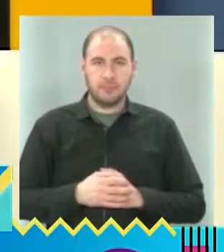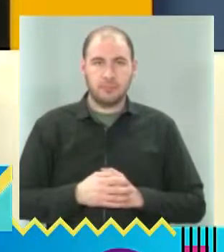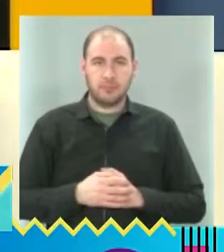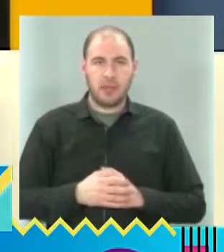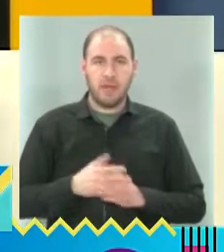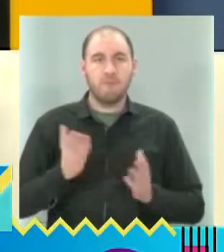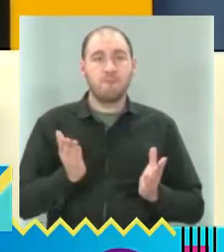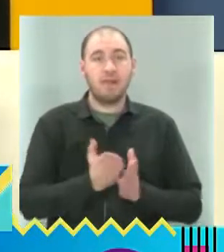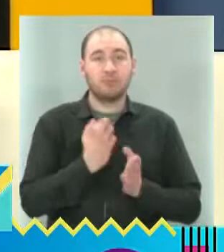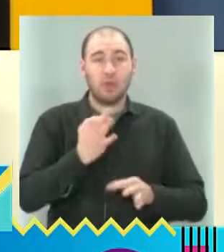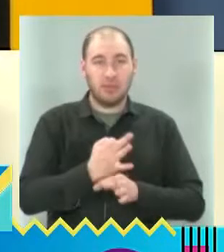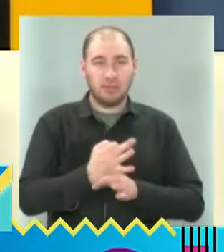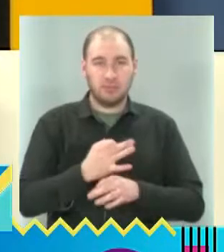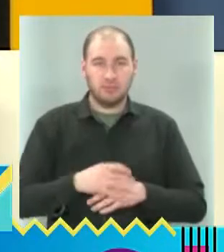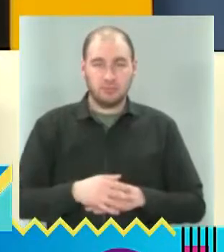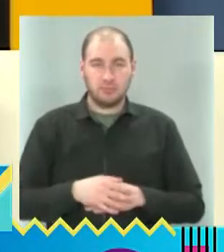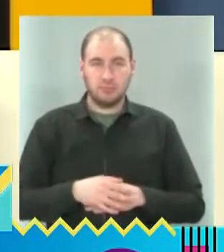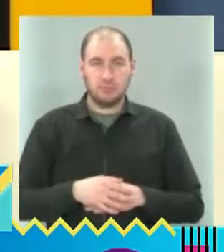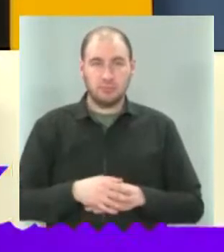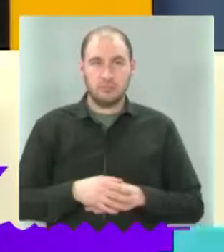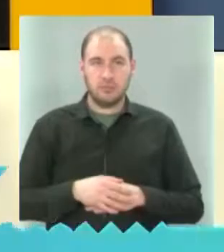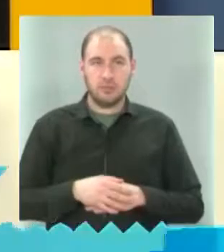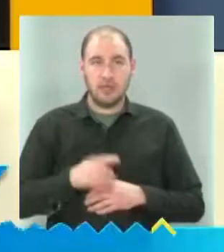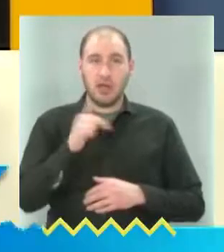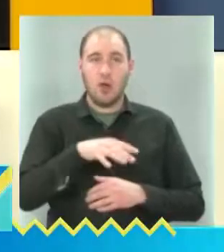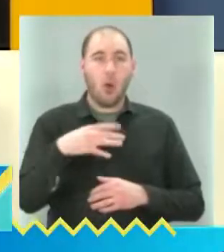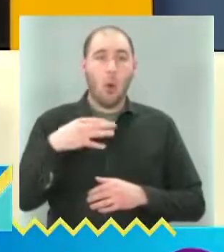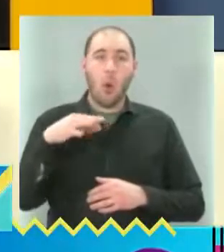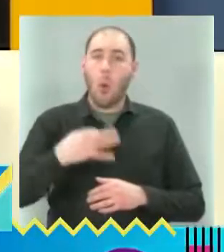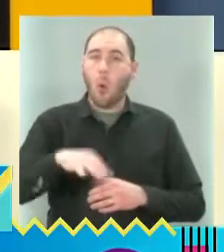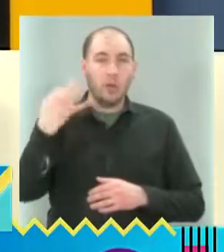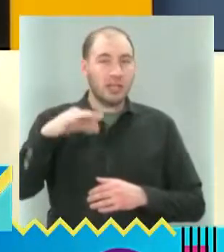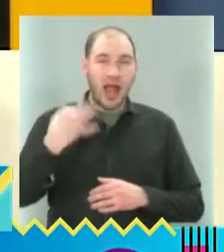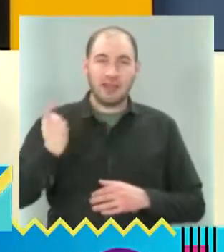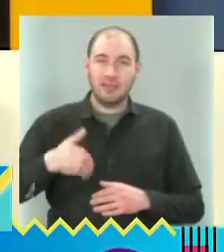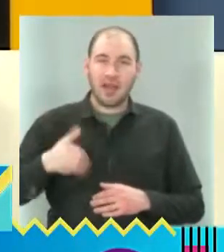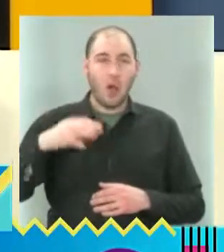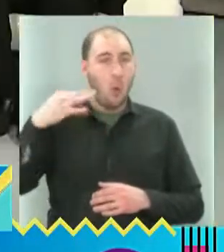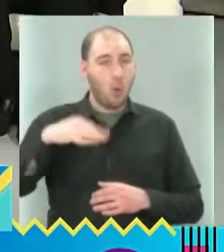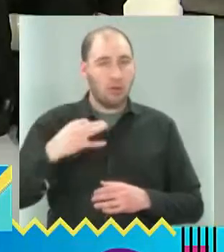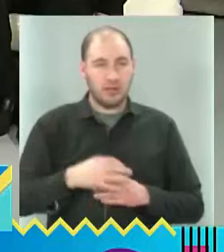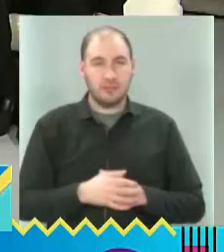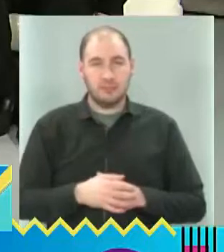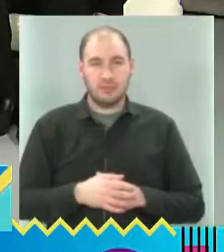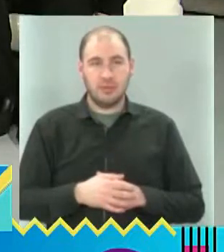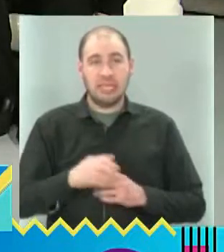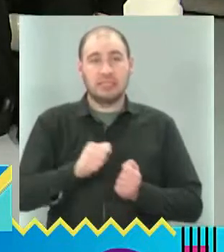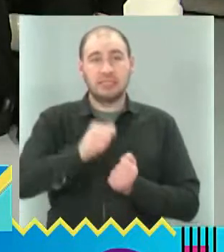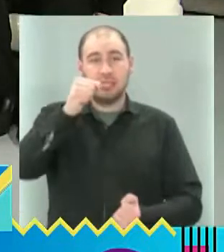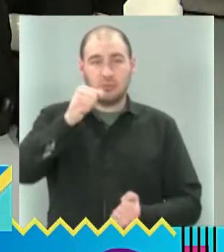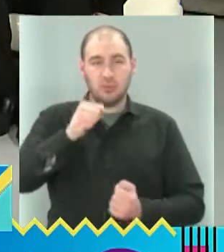La Facultad de Educación es la única en el país que tiene los